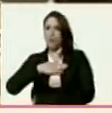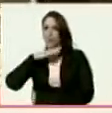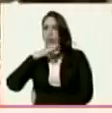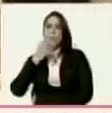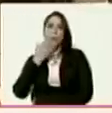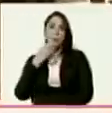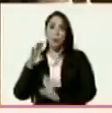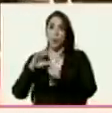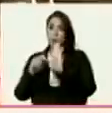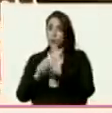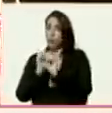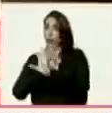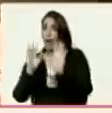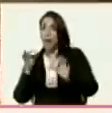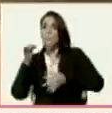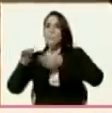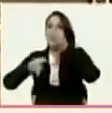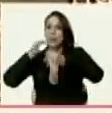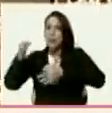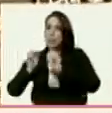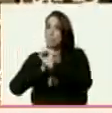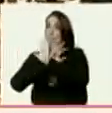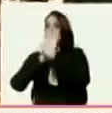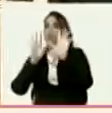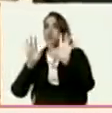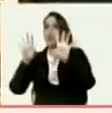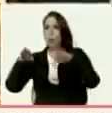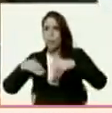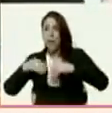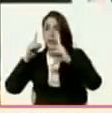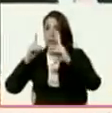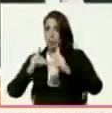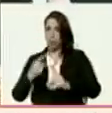muy clara. Podemos tomar las decisiones